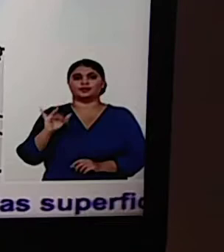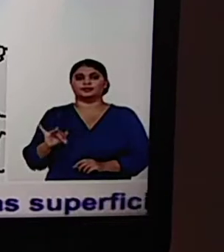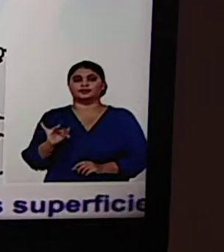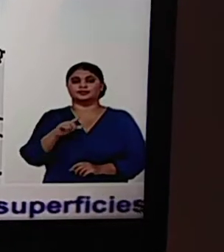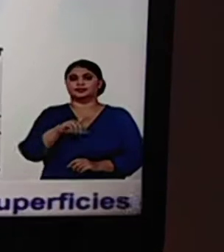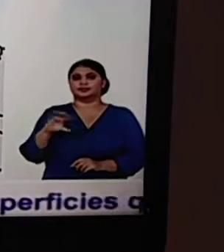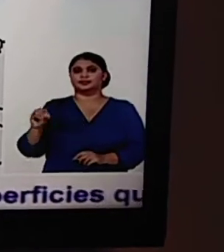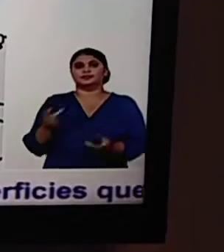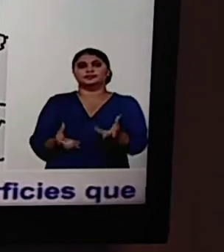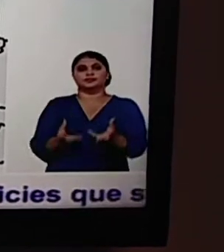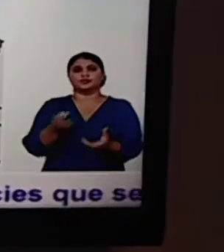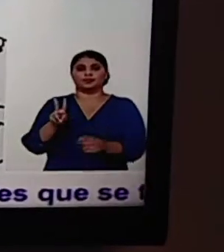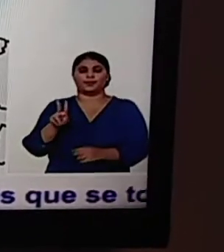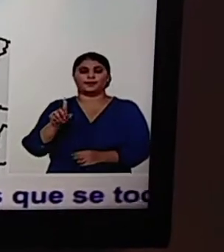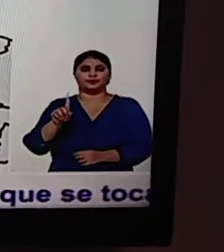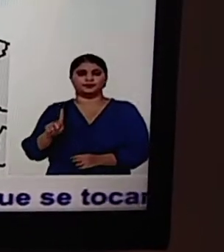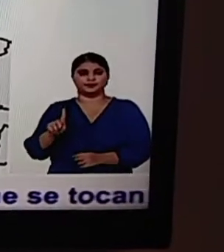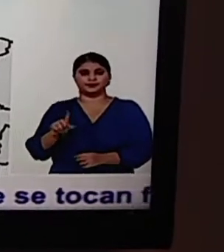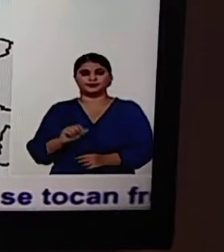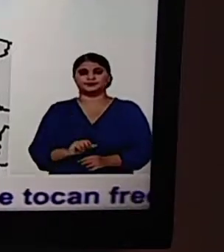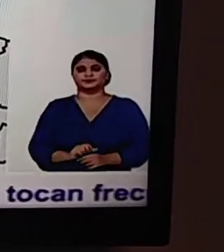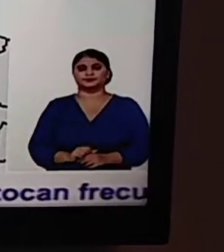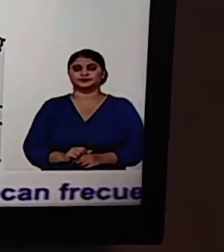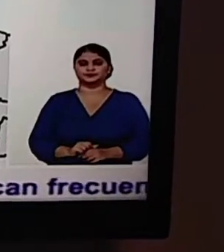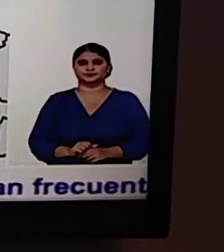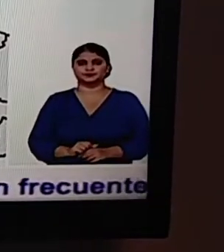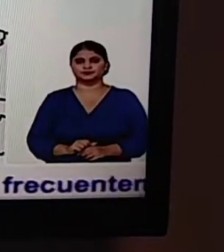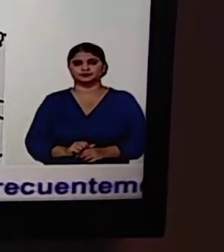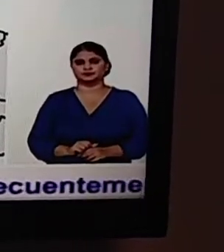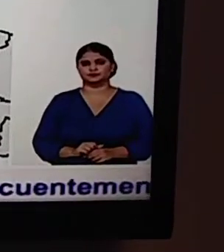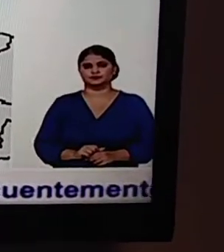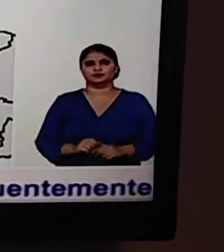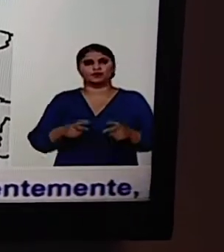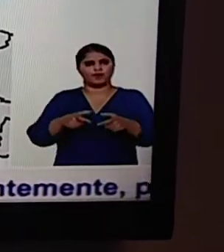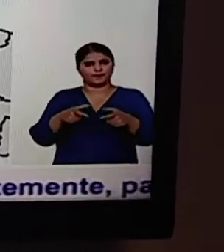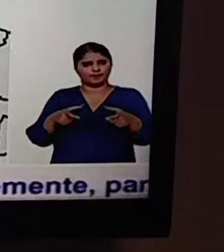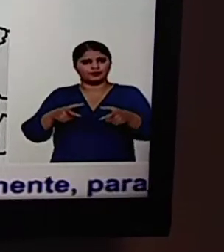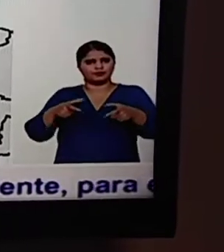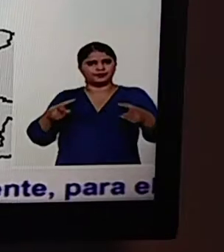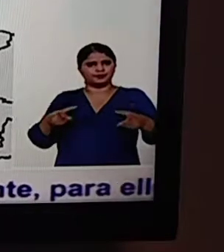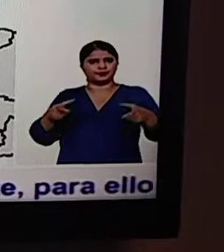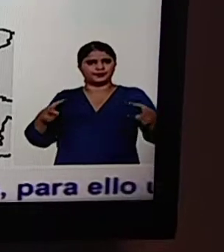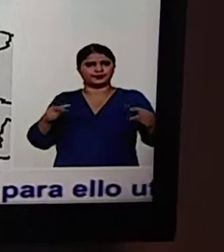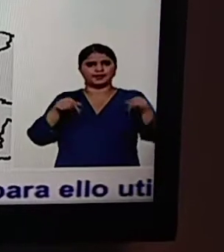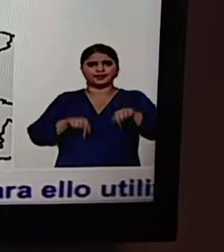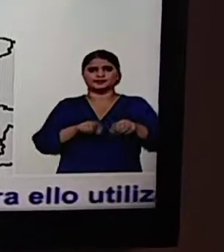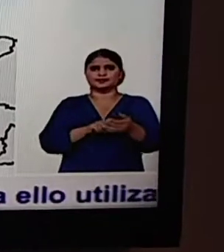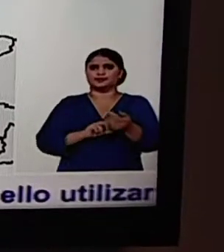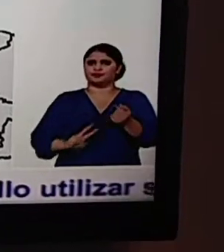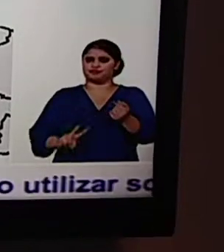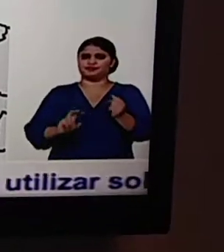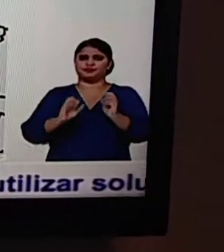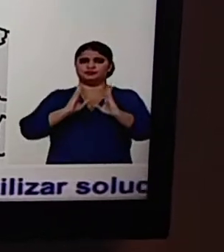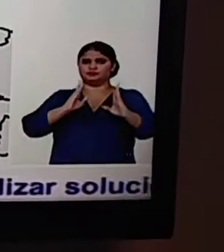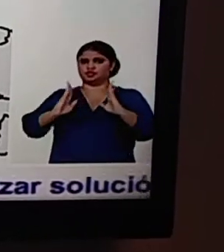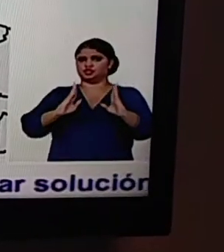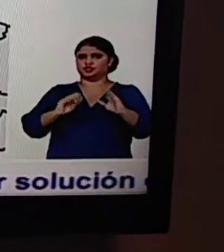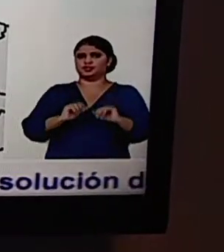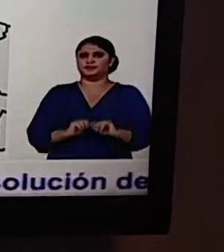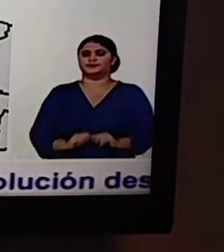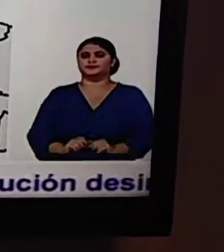con 21, realmente es un incremento que han presentado estos territorios. Ciego de